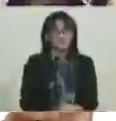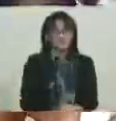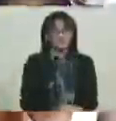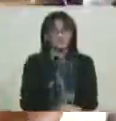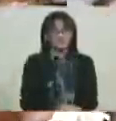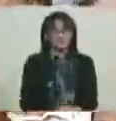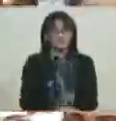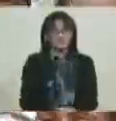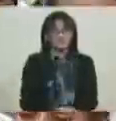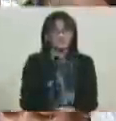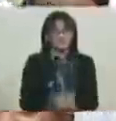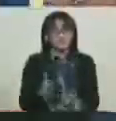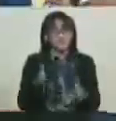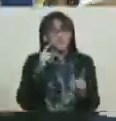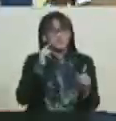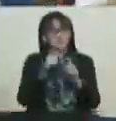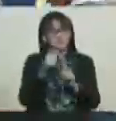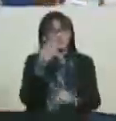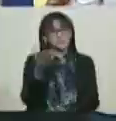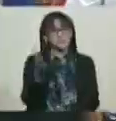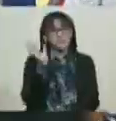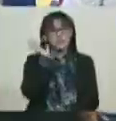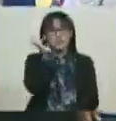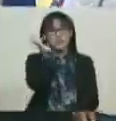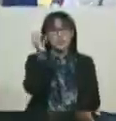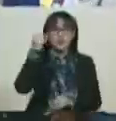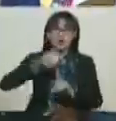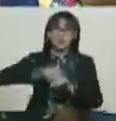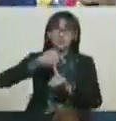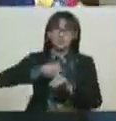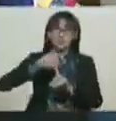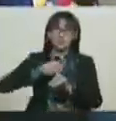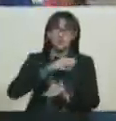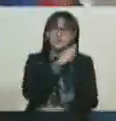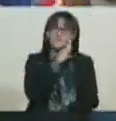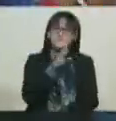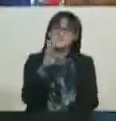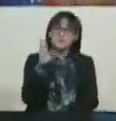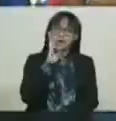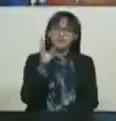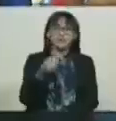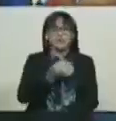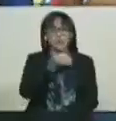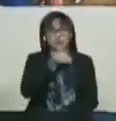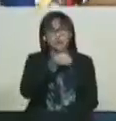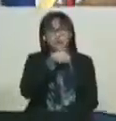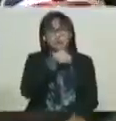y vamos a ganar por ti mujer luchadora madre abuela